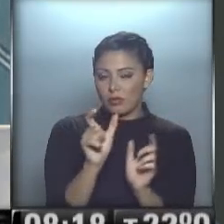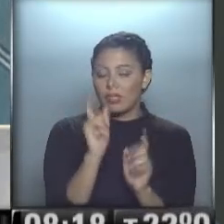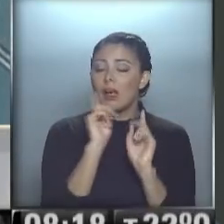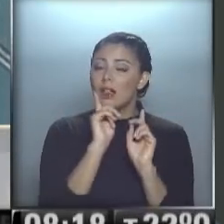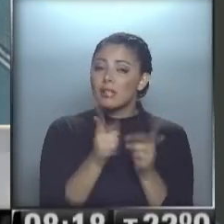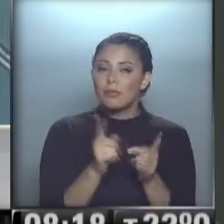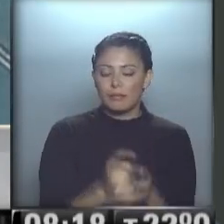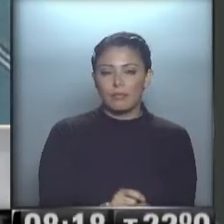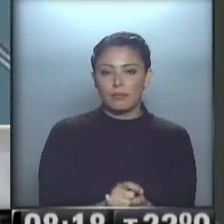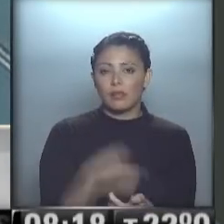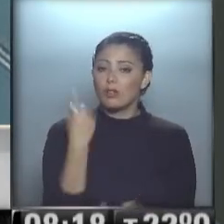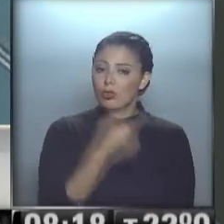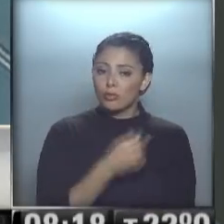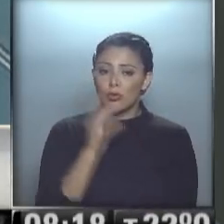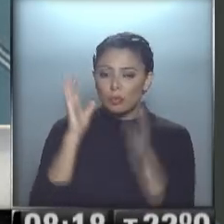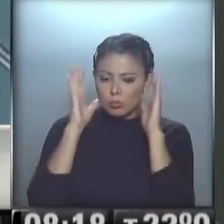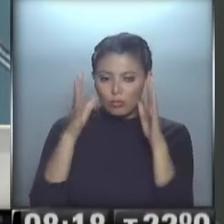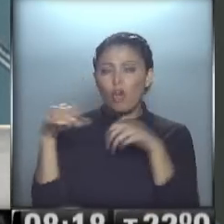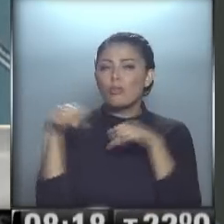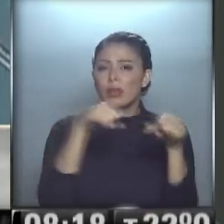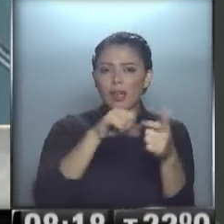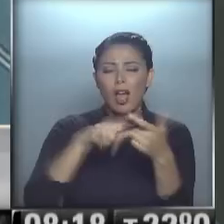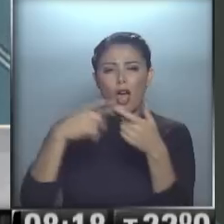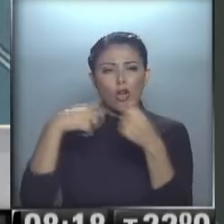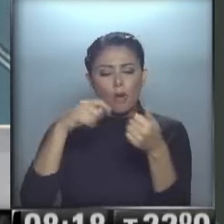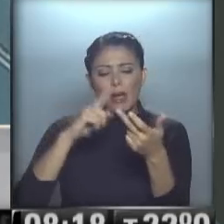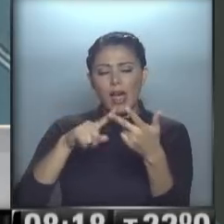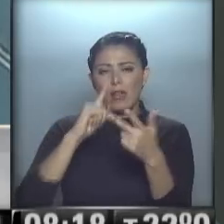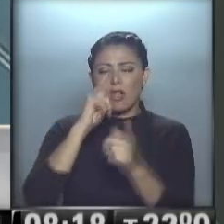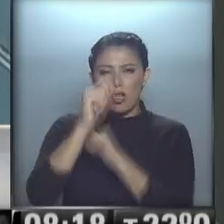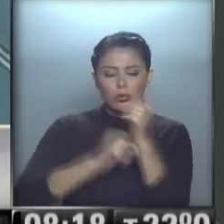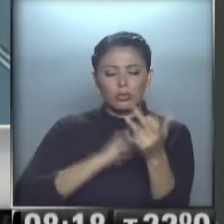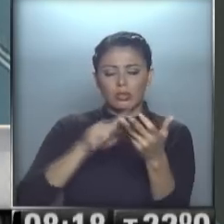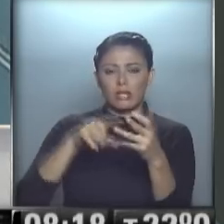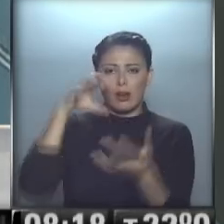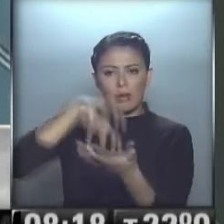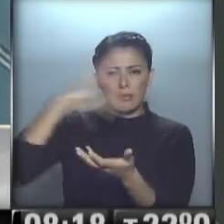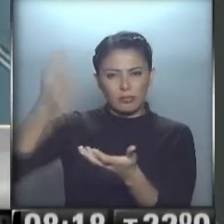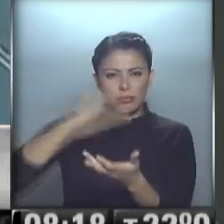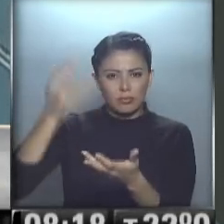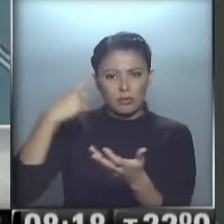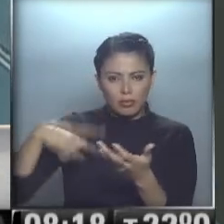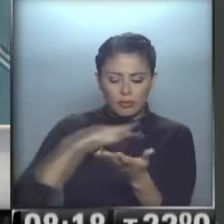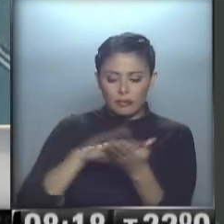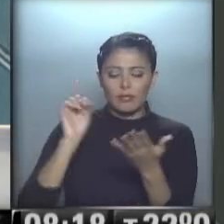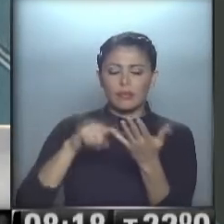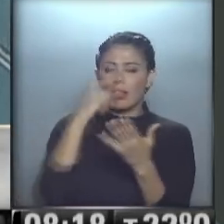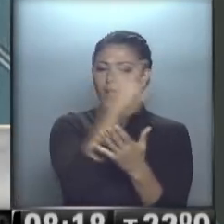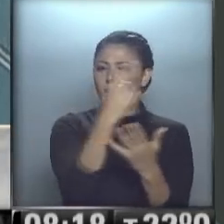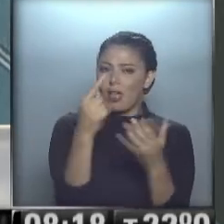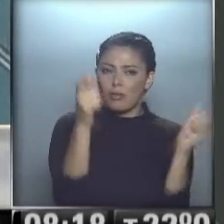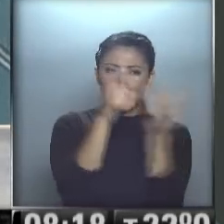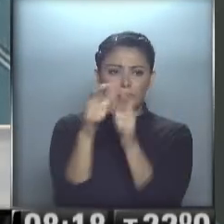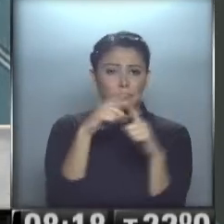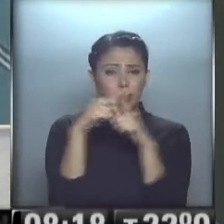misma manera que lo estamos haciendo con supermercados con comerciantes con industriales con proveedores de insumos difundidos con todos